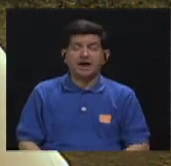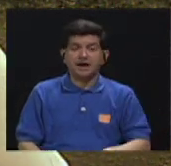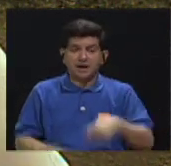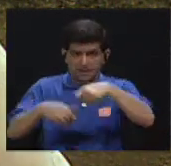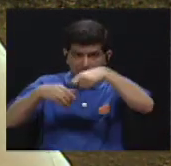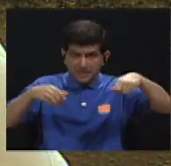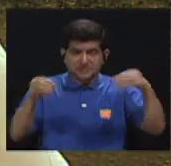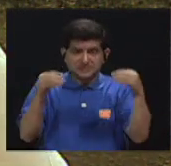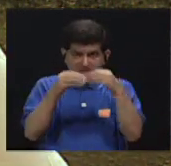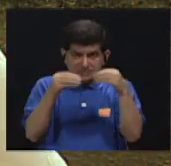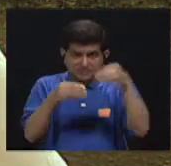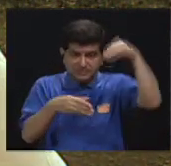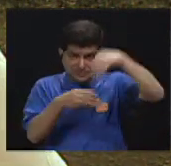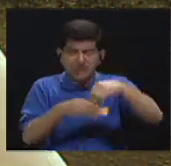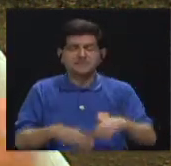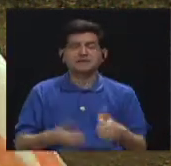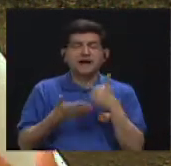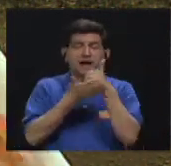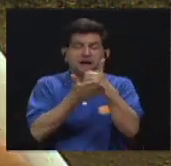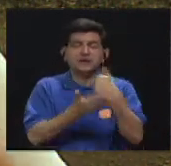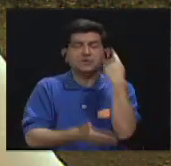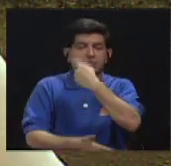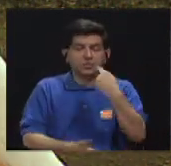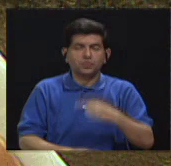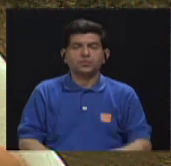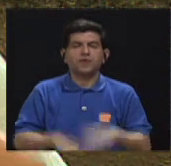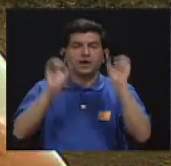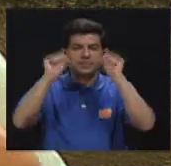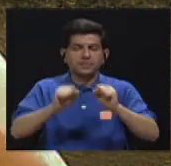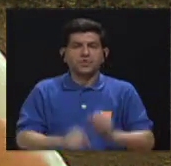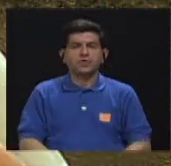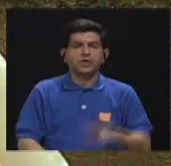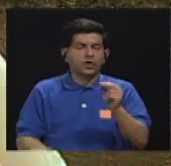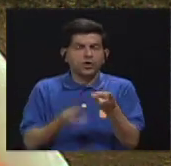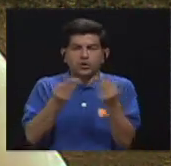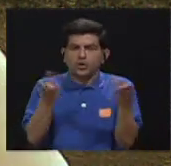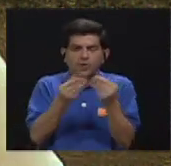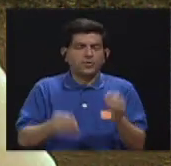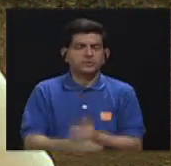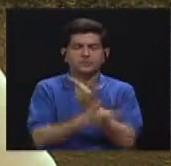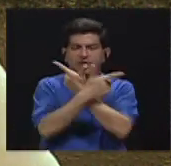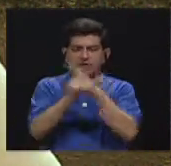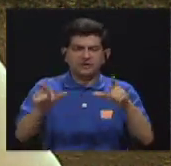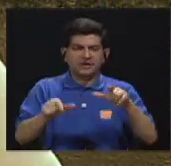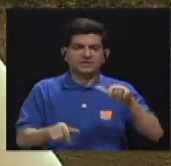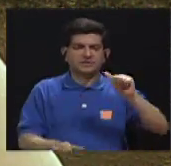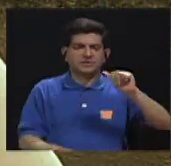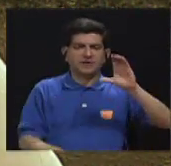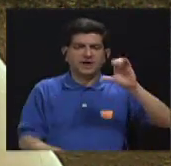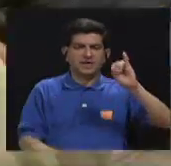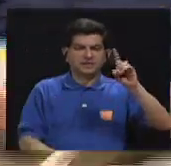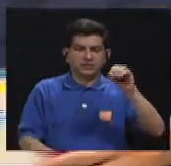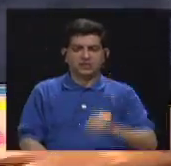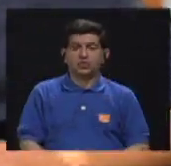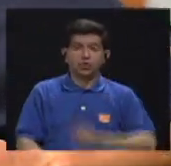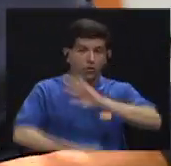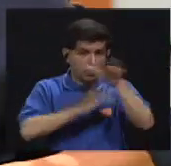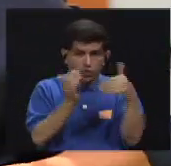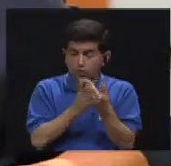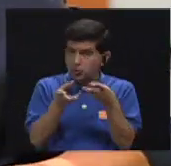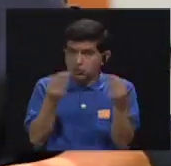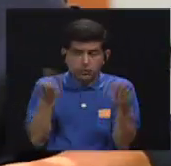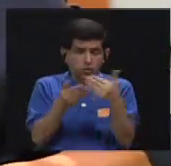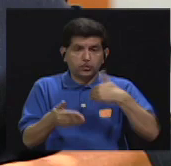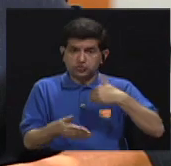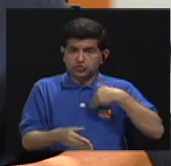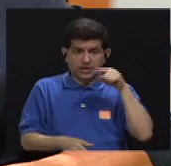una mayor cantidad de arginina a la boca para que ayuden un poco a que no se produzca tanta liberación de ácido. Entonces no todos los productos